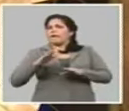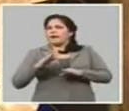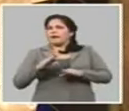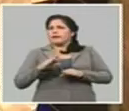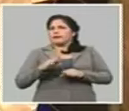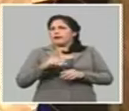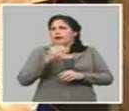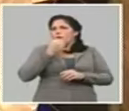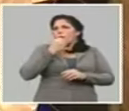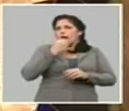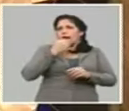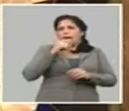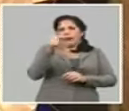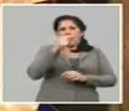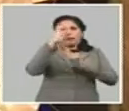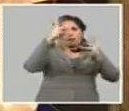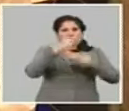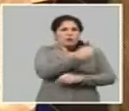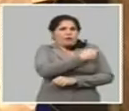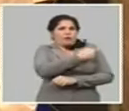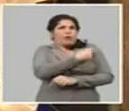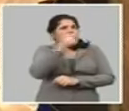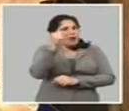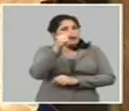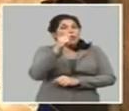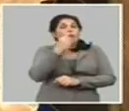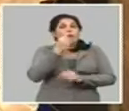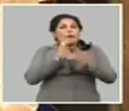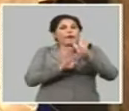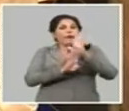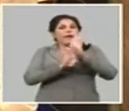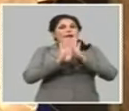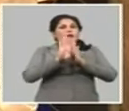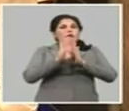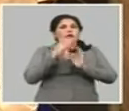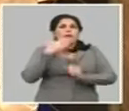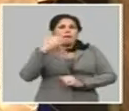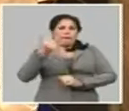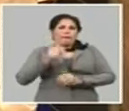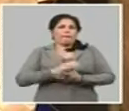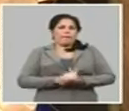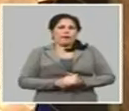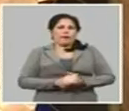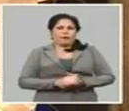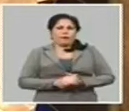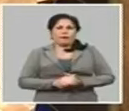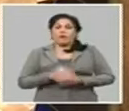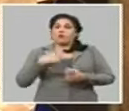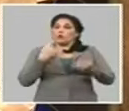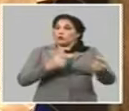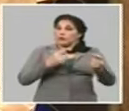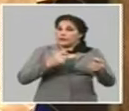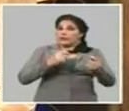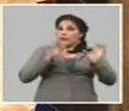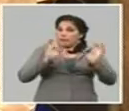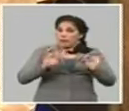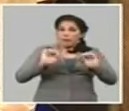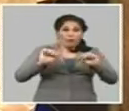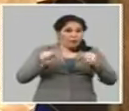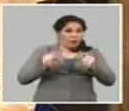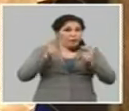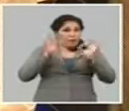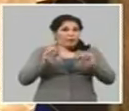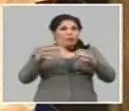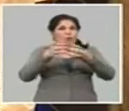el resultado final ya tener una evolución satisfactoria insistir en este tema en